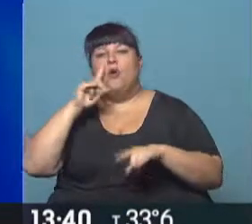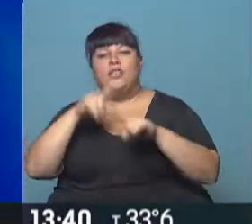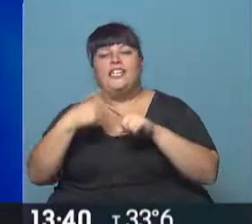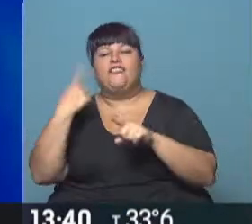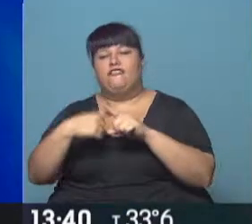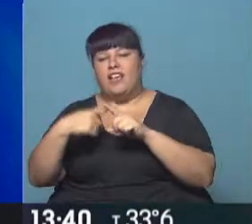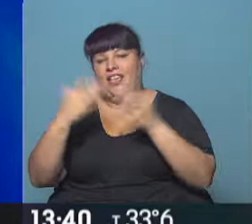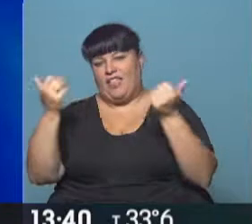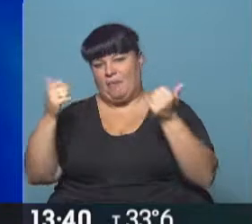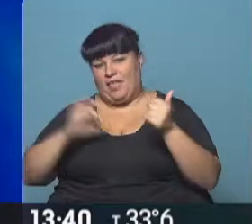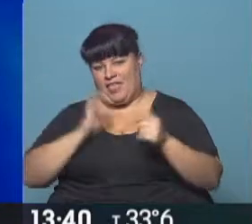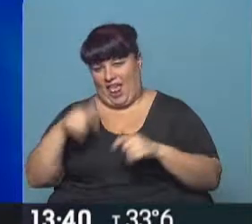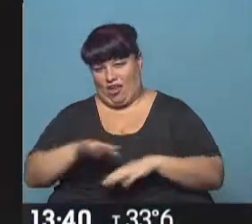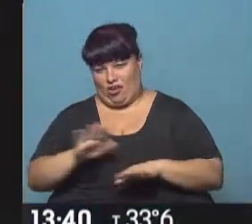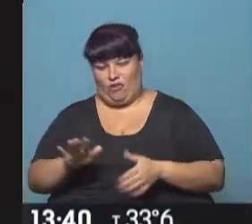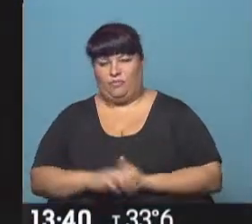celebrar la despedida del año.